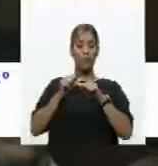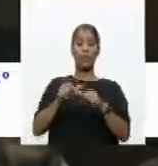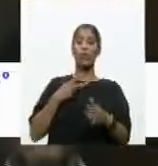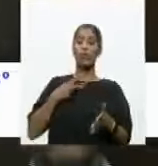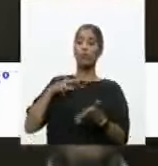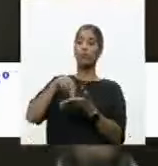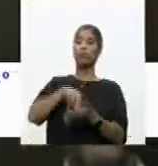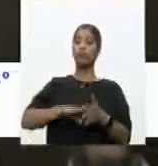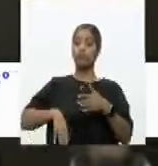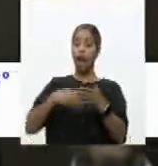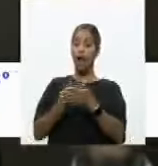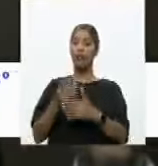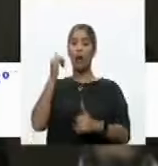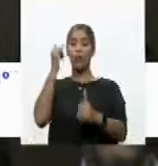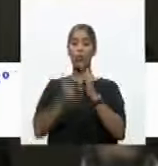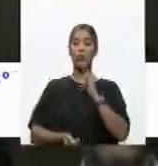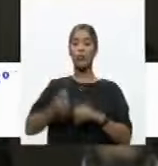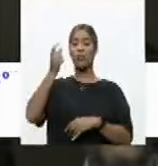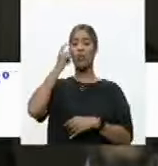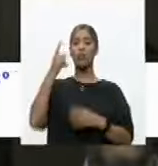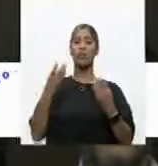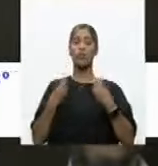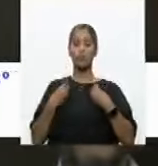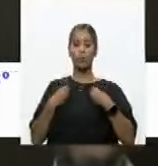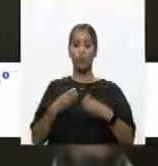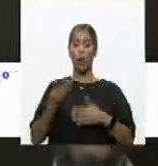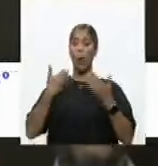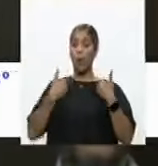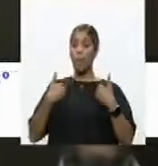de pie hasta el último día de su vida.